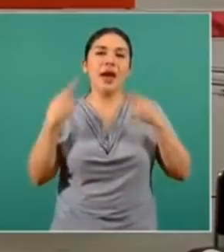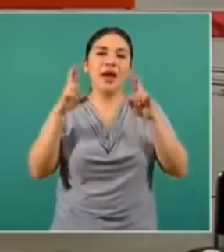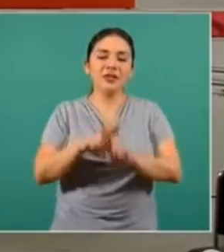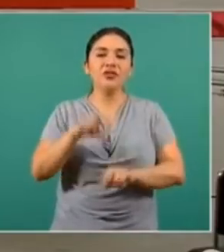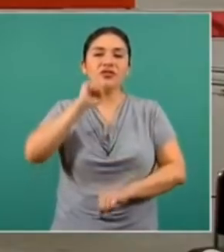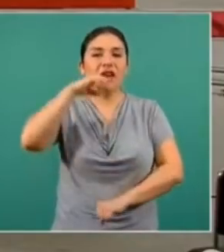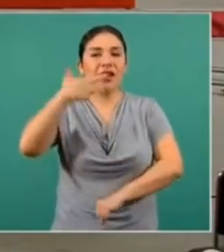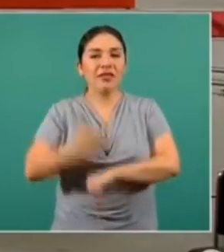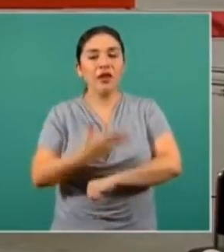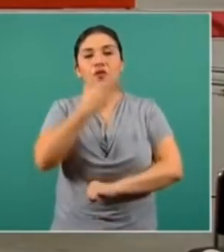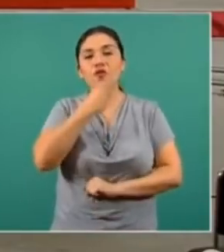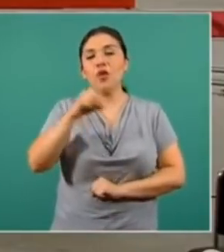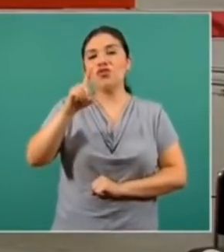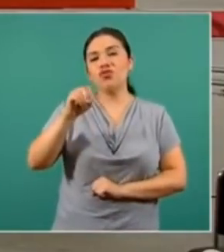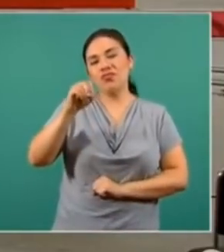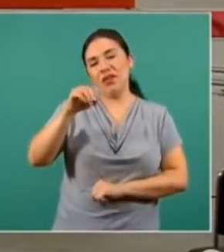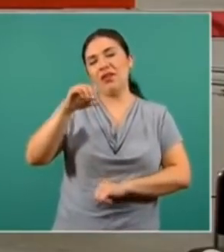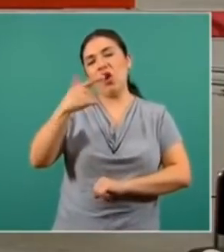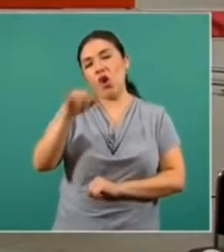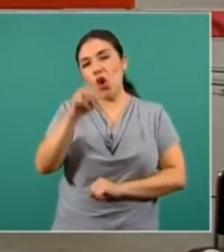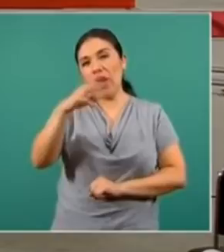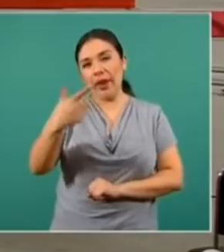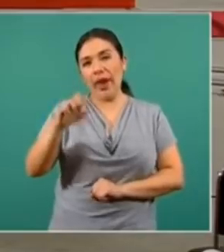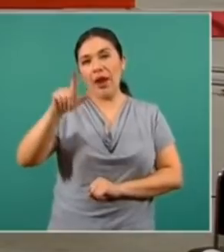maestro y secretario, el doctor Jorge Alcocer.